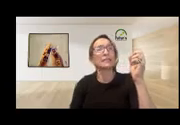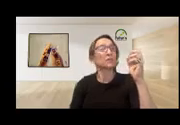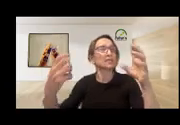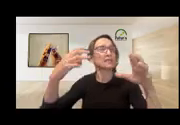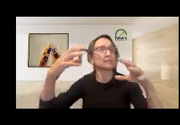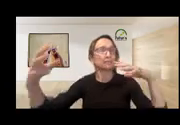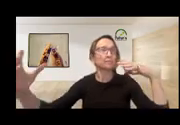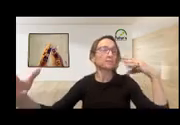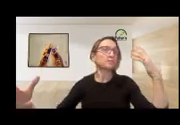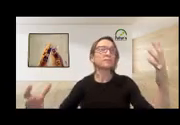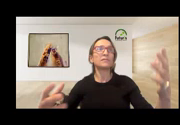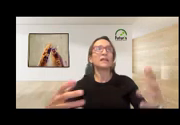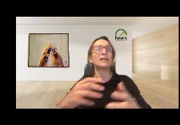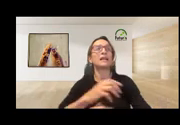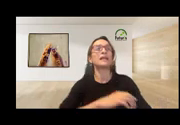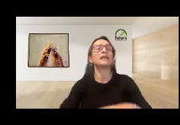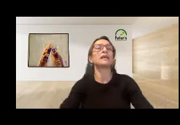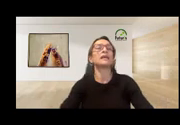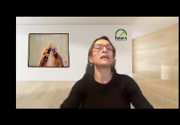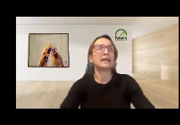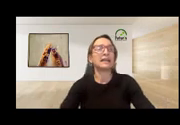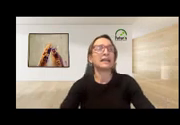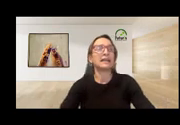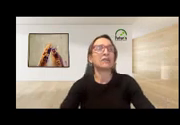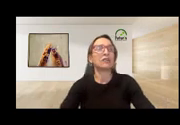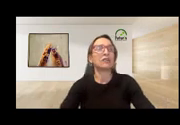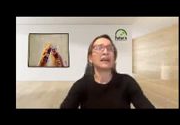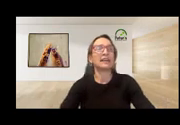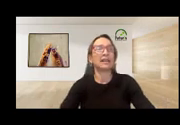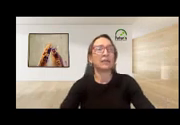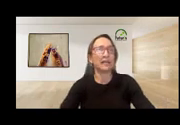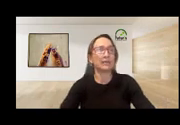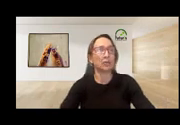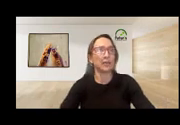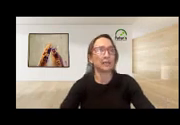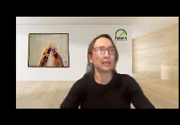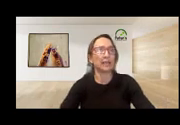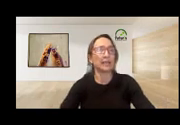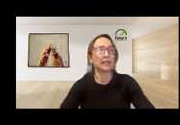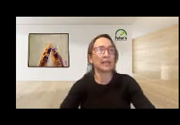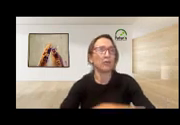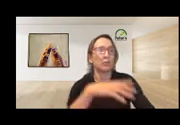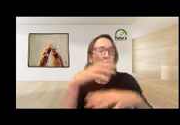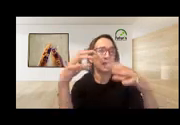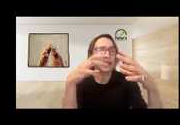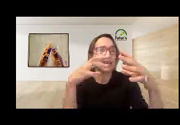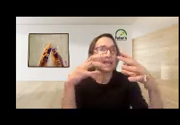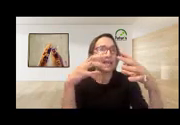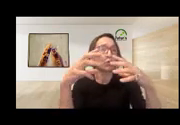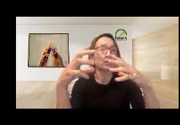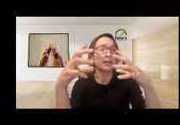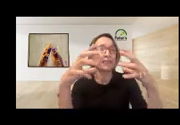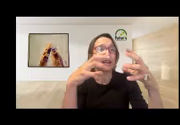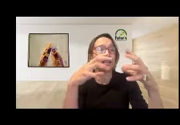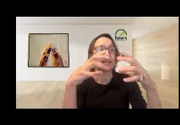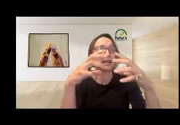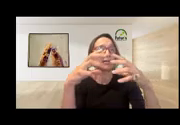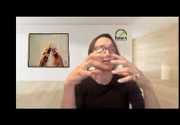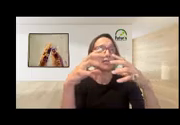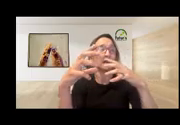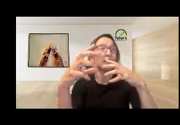podían defenderse. Entonces, el, no quería dejar de hablar sobre este gran intercambio porque de ahí que en